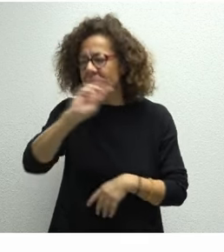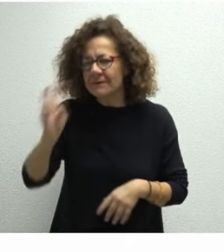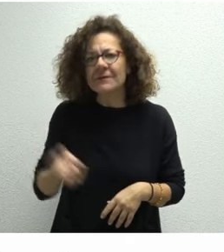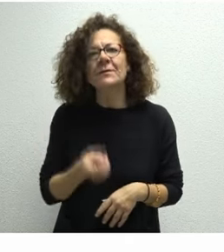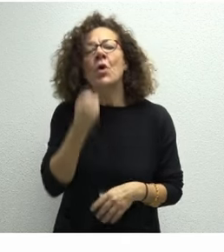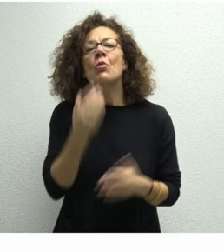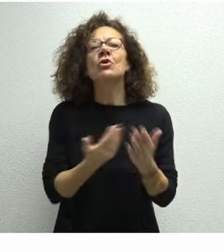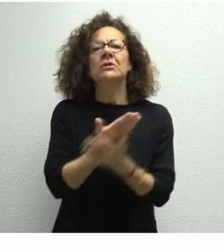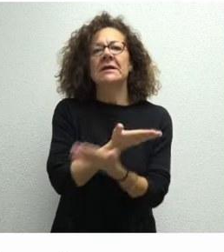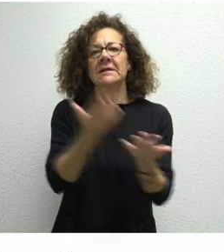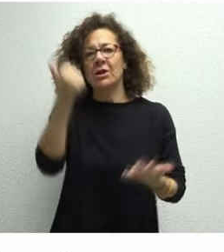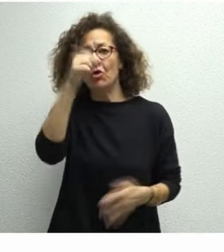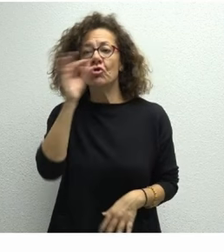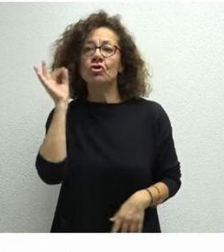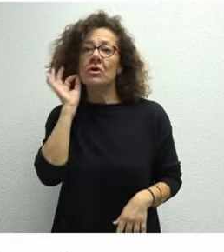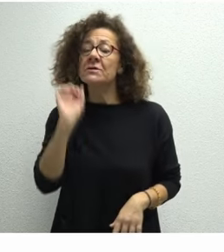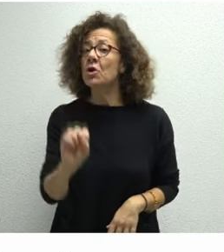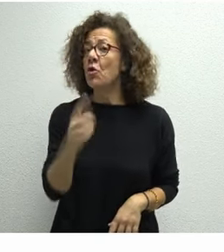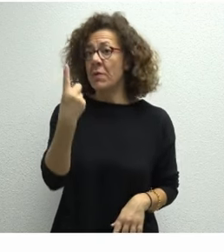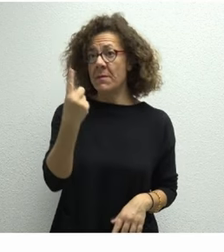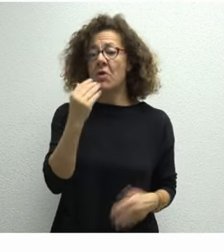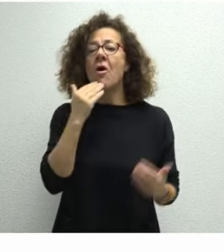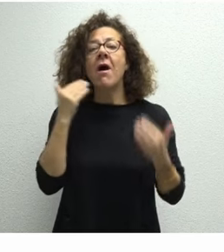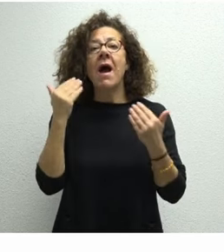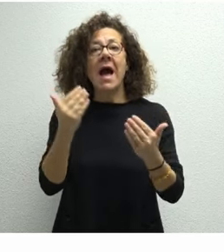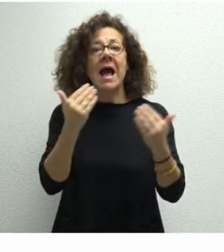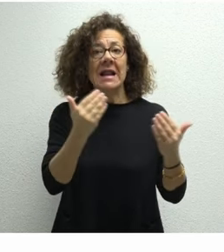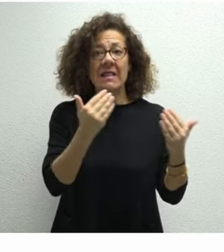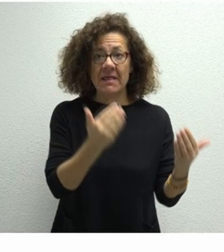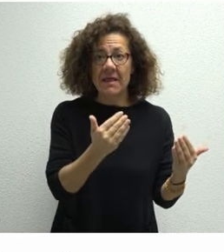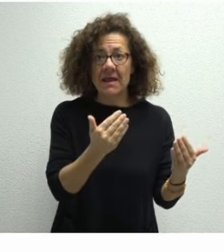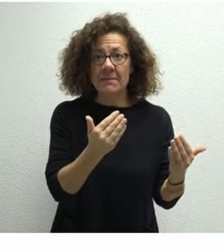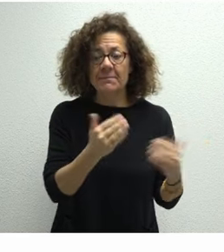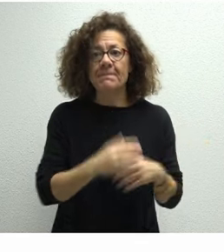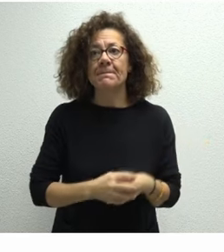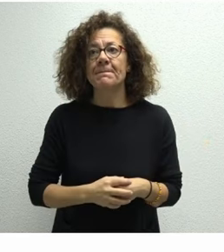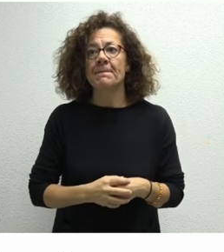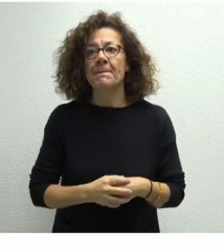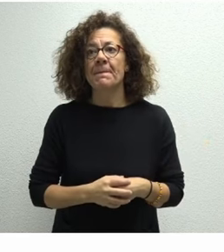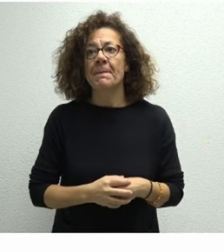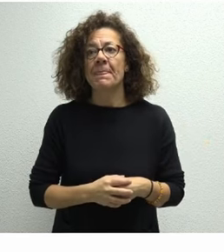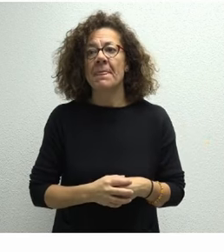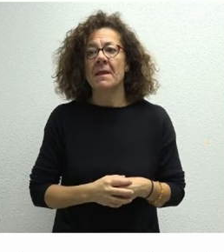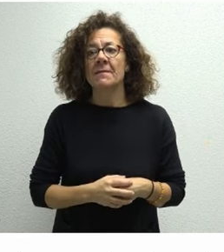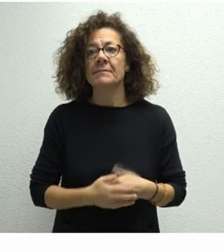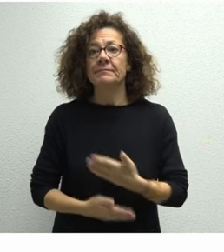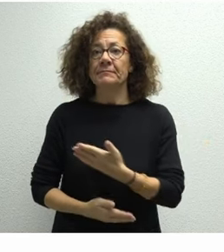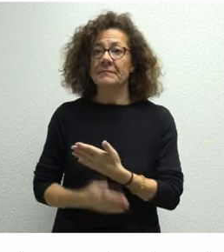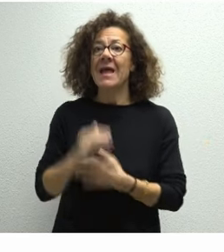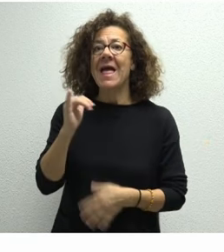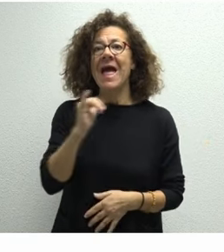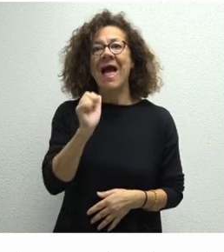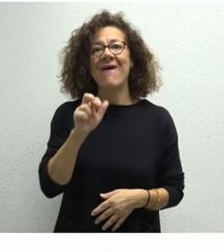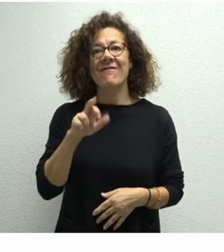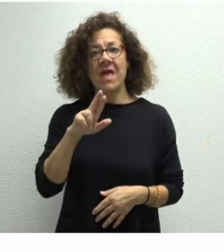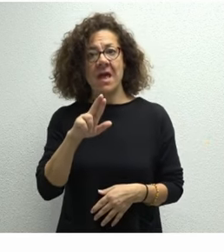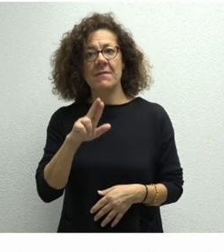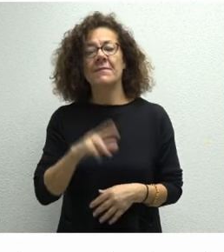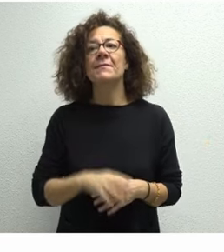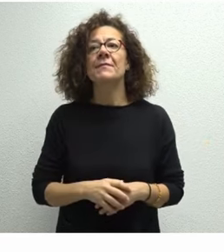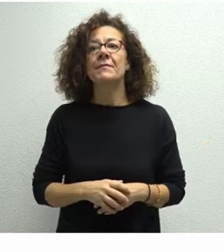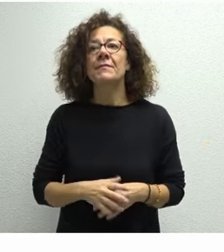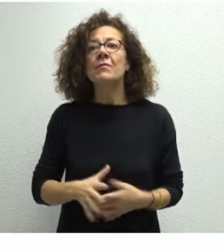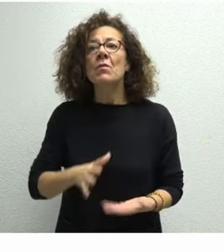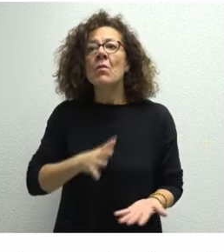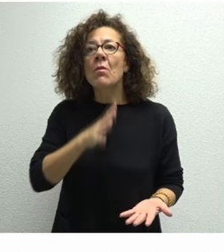todas y en primer lugar pues agradecer no la persona Javier Javier albor